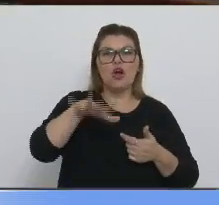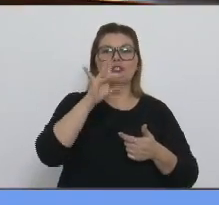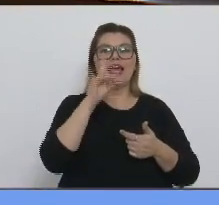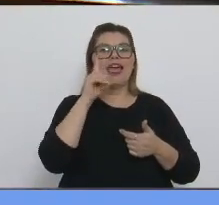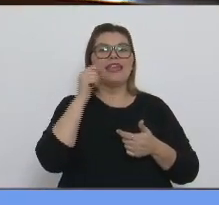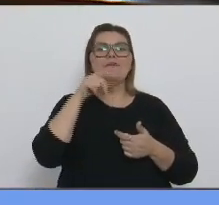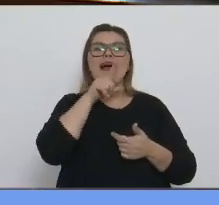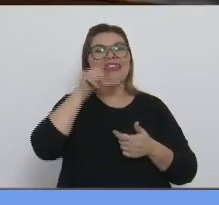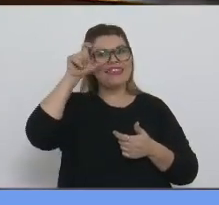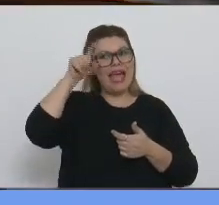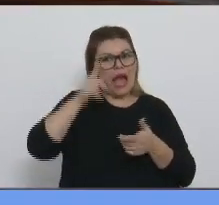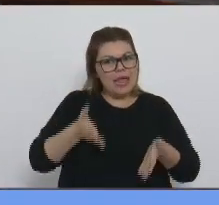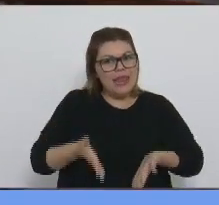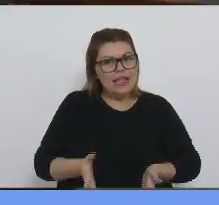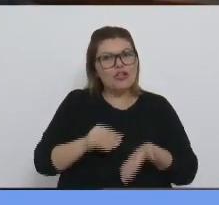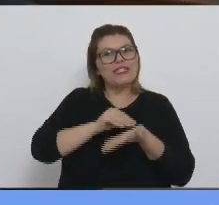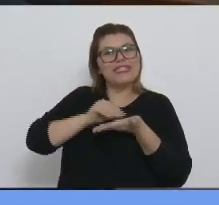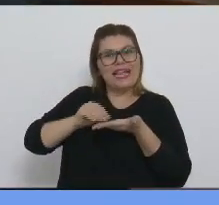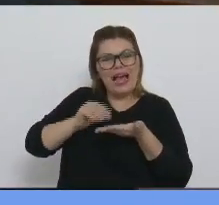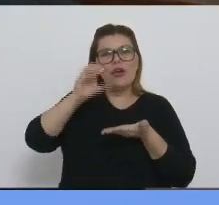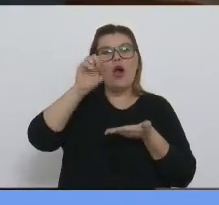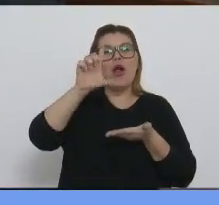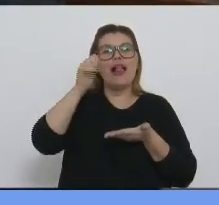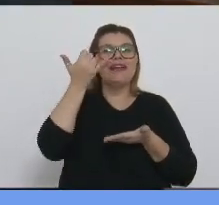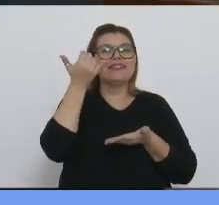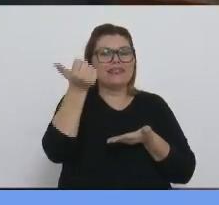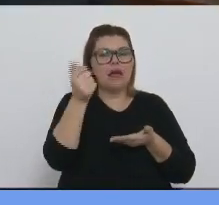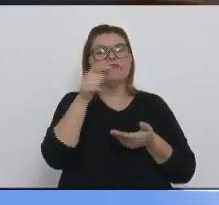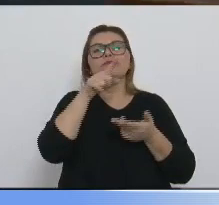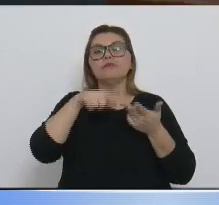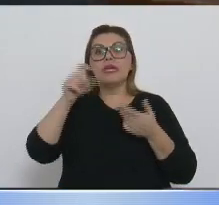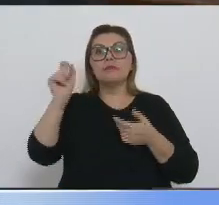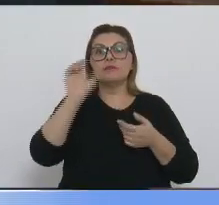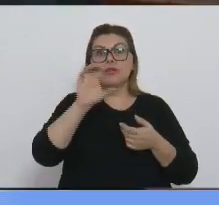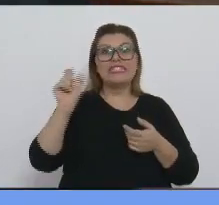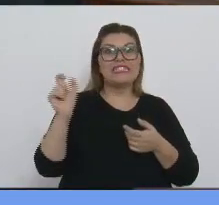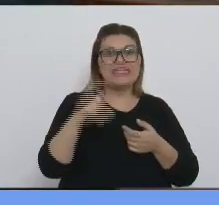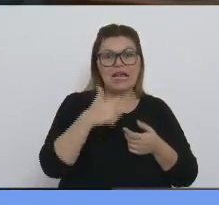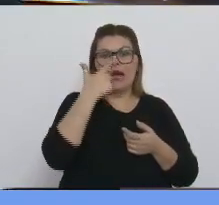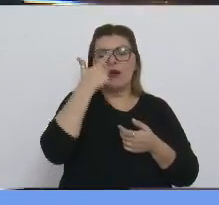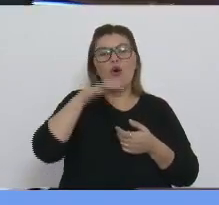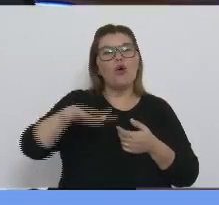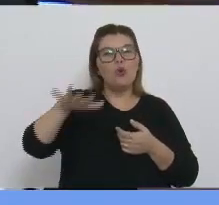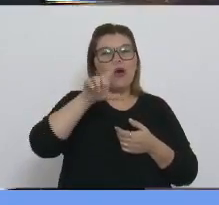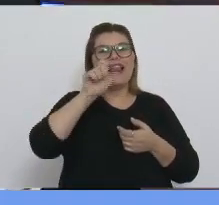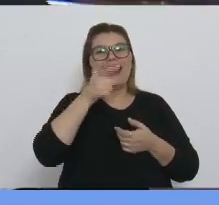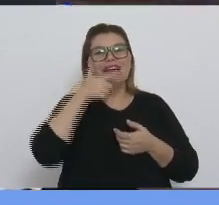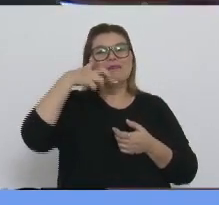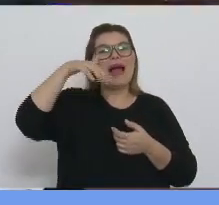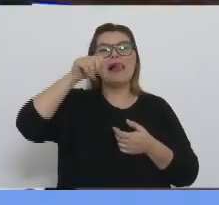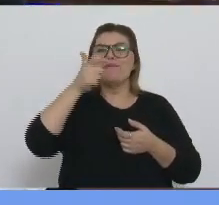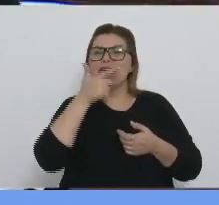nació nuestra senadora estela olaya chaco la leonesa las palmas tucumán